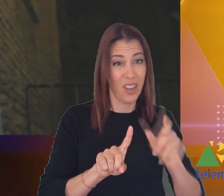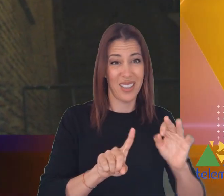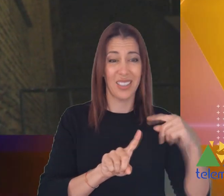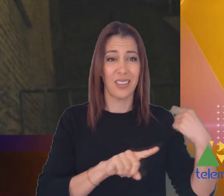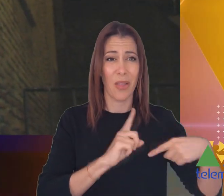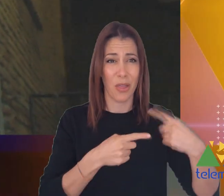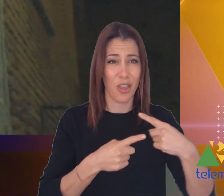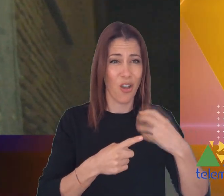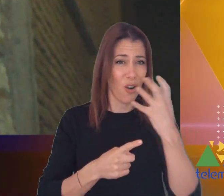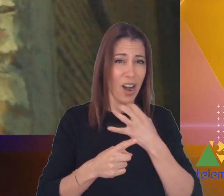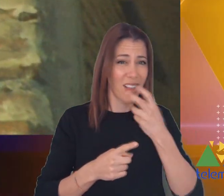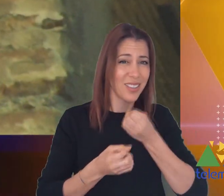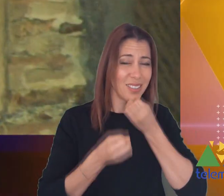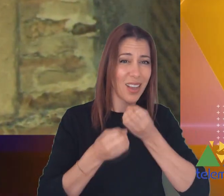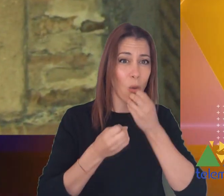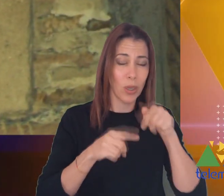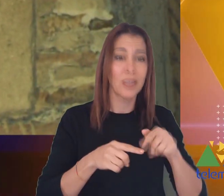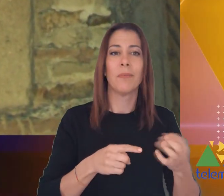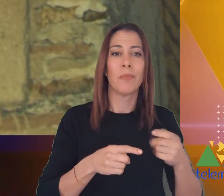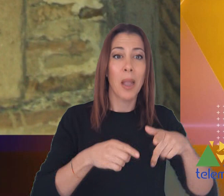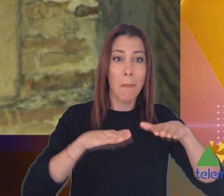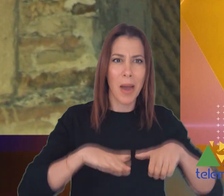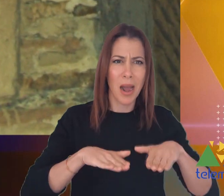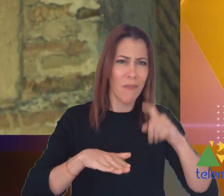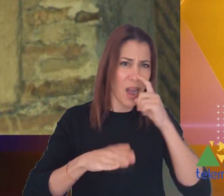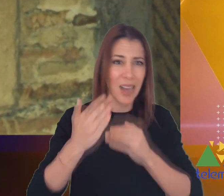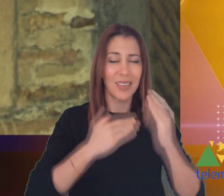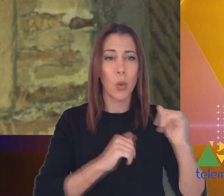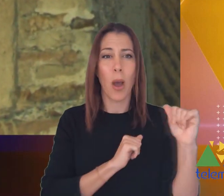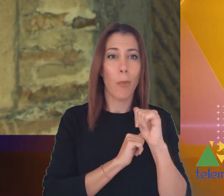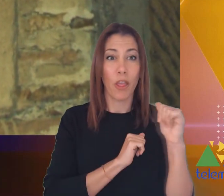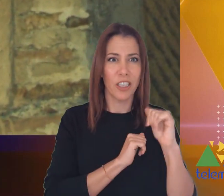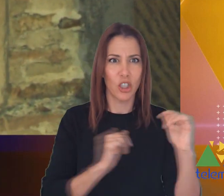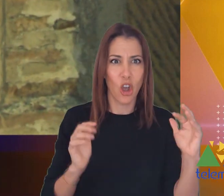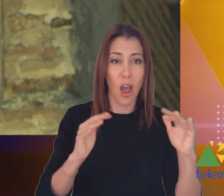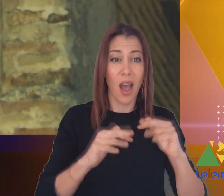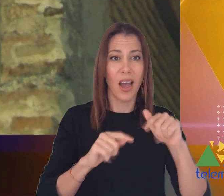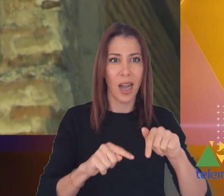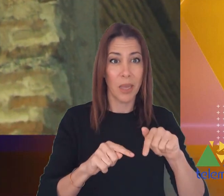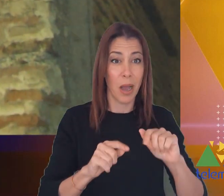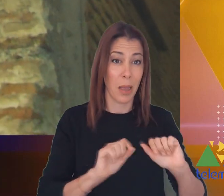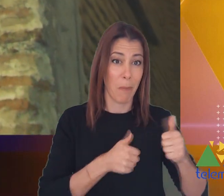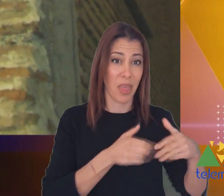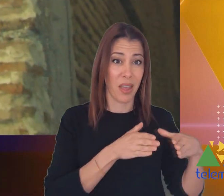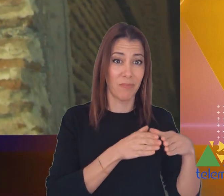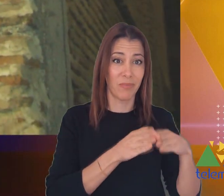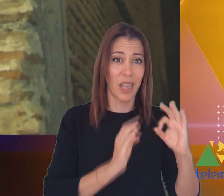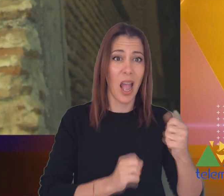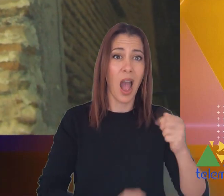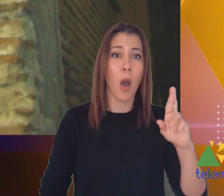motrileña, las leyendas motrileñas, donde paraba la antigua procesión de las ánimas que partía de la ermita de la Aurora, esa